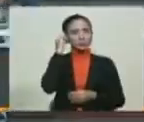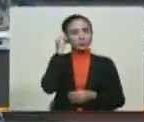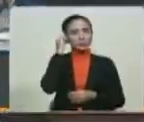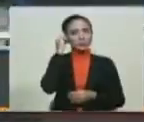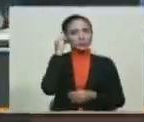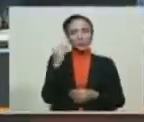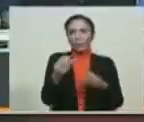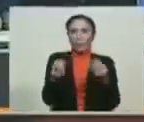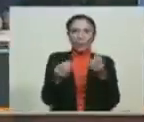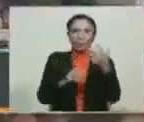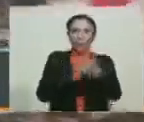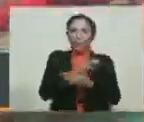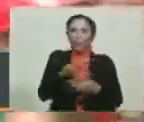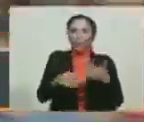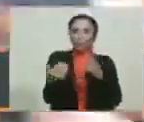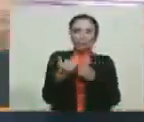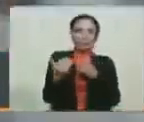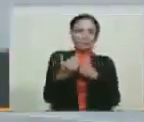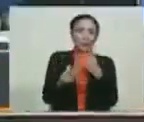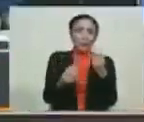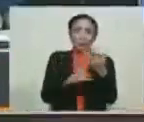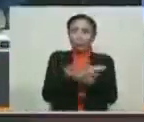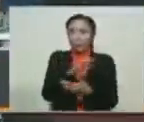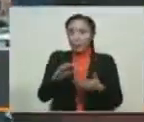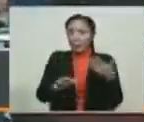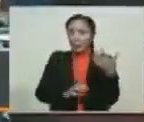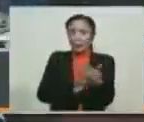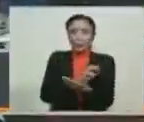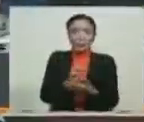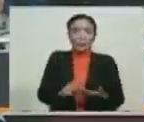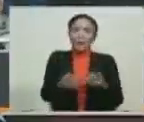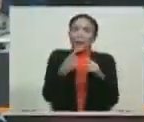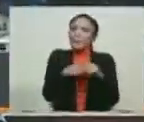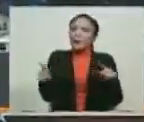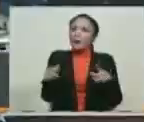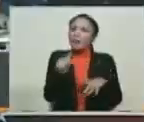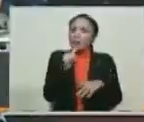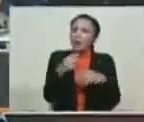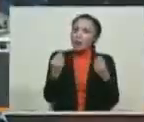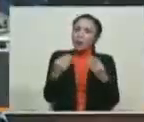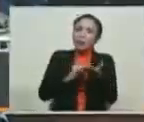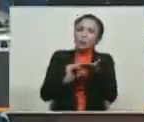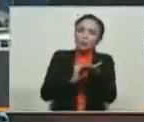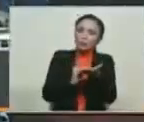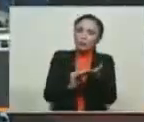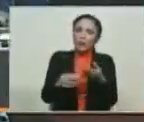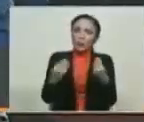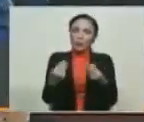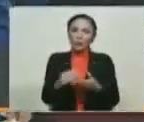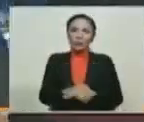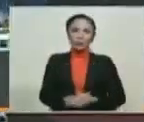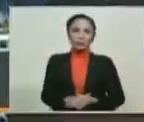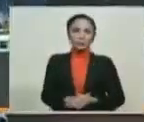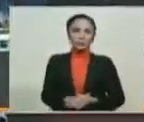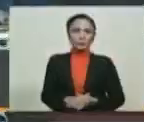superar pero quién va a superar los problemas del rival trump